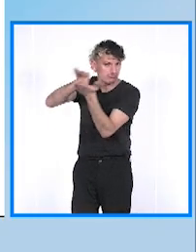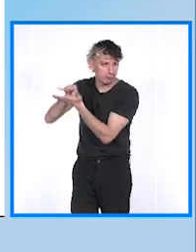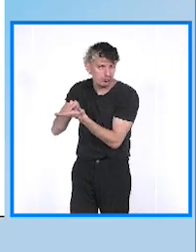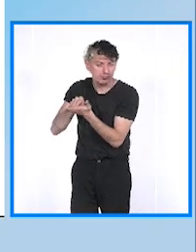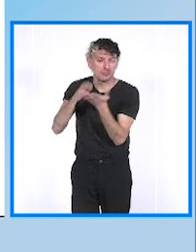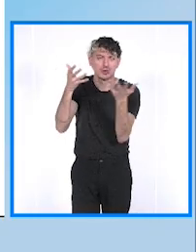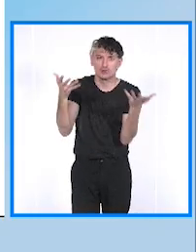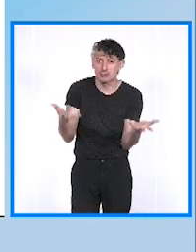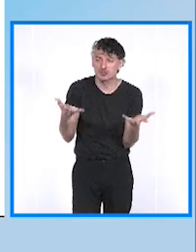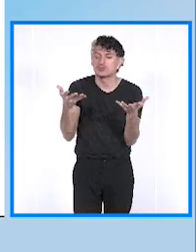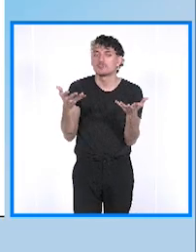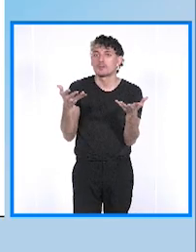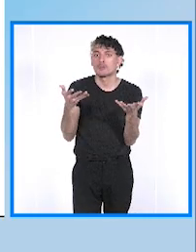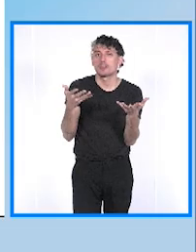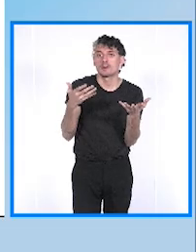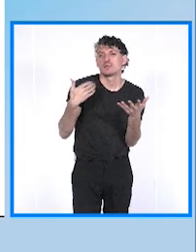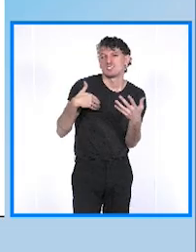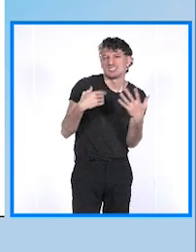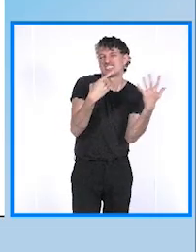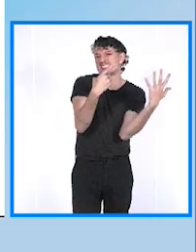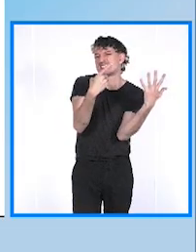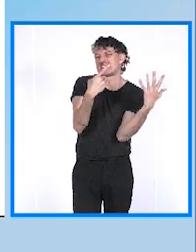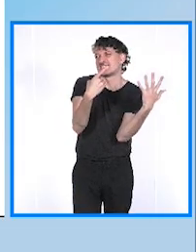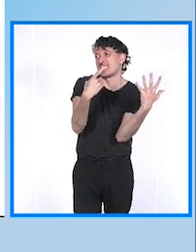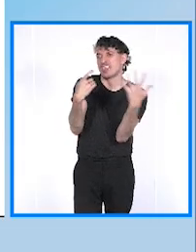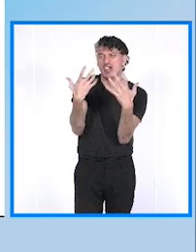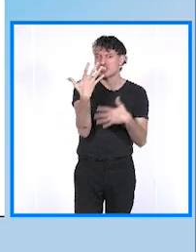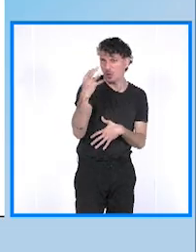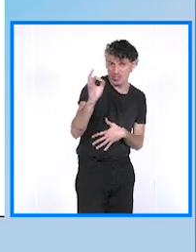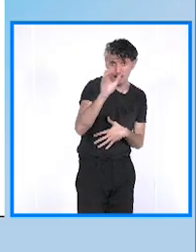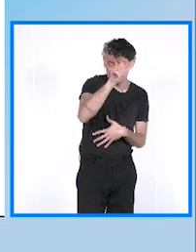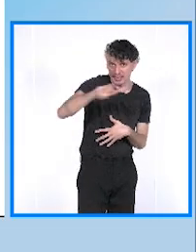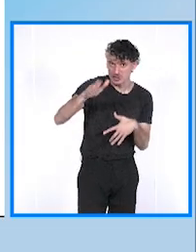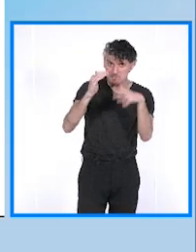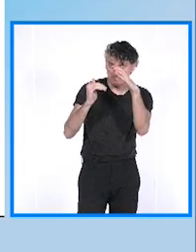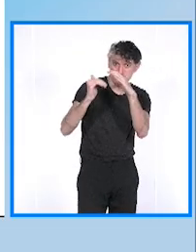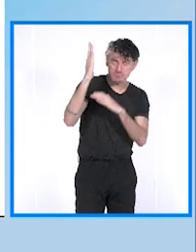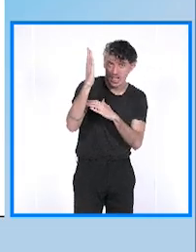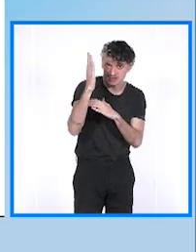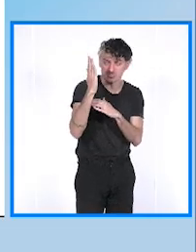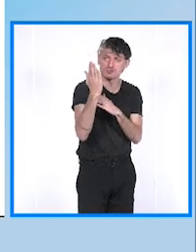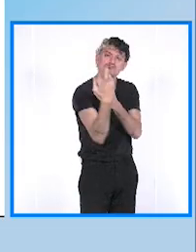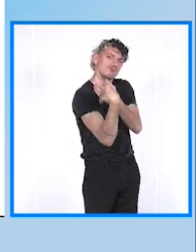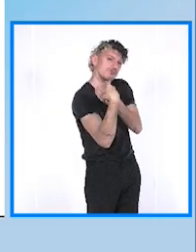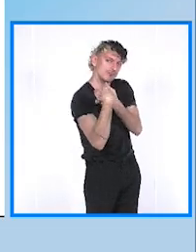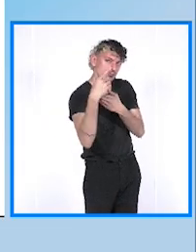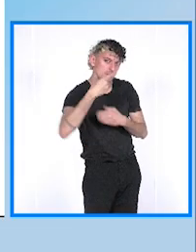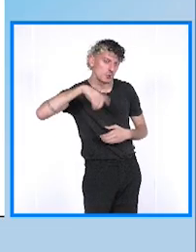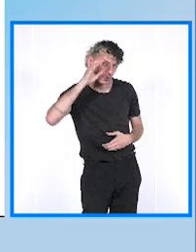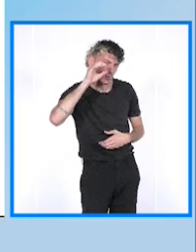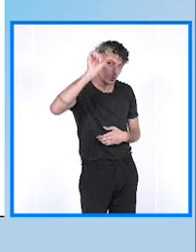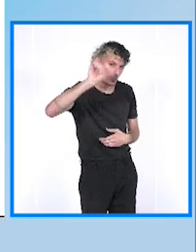cuantificar un poco hemos hablado con más de 650 más de 650 personas que han participado en los procesos de escucha en los procesos de